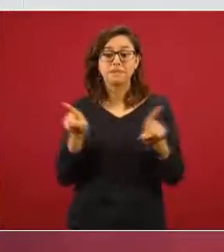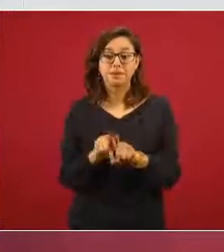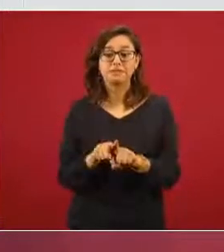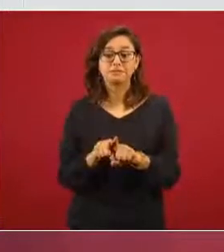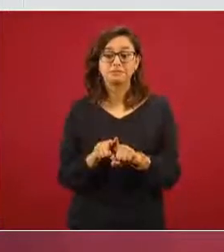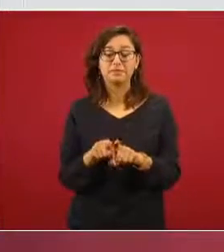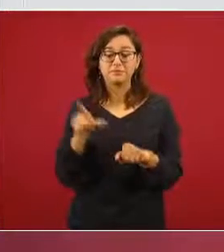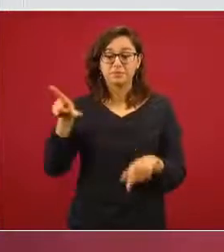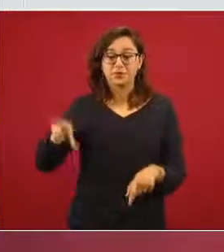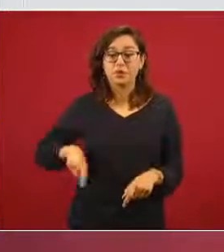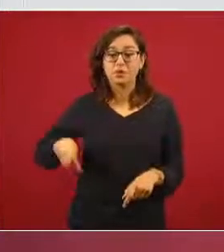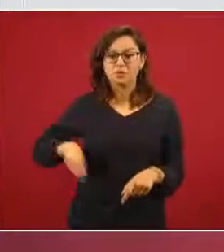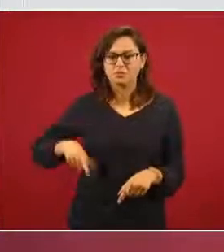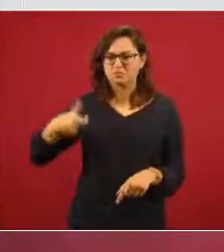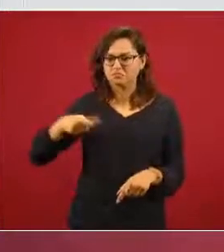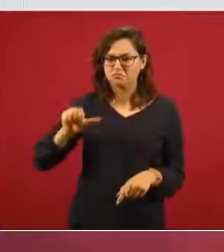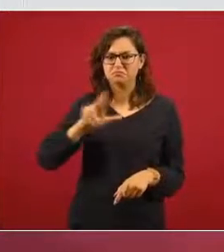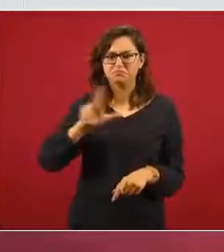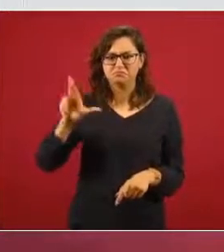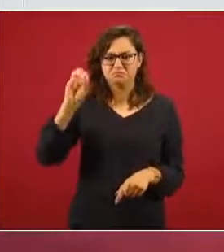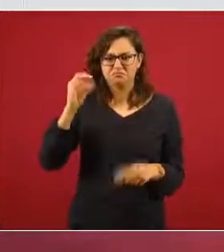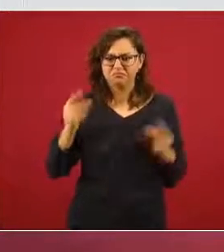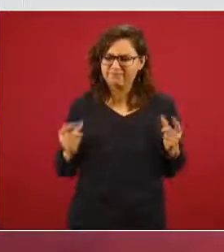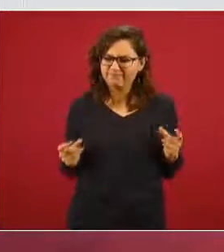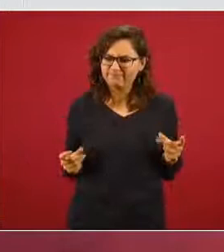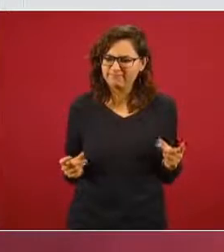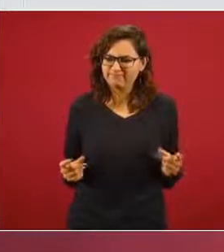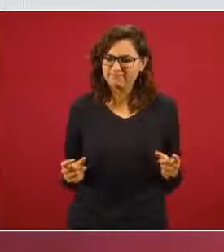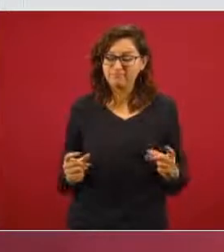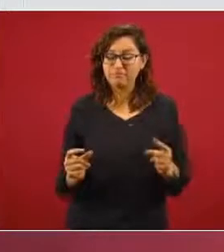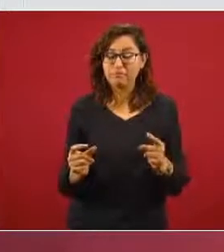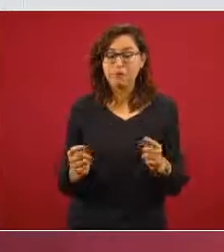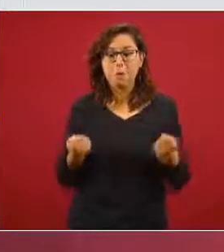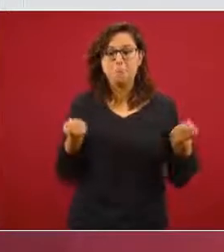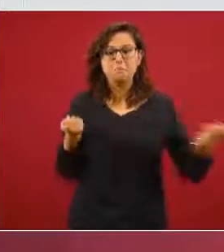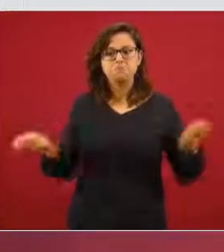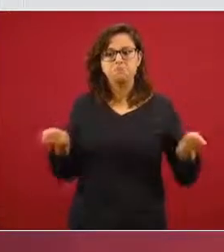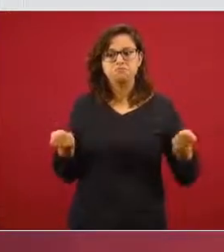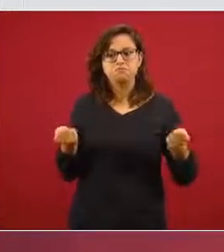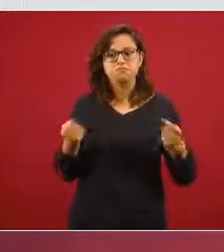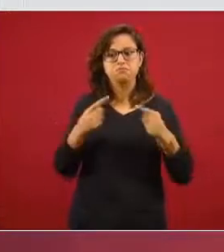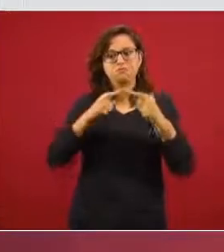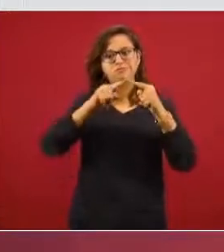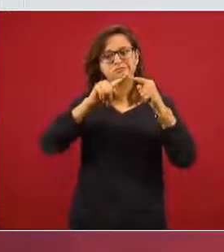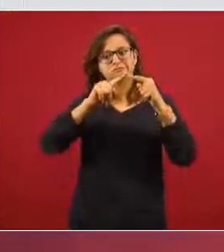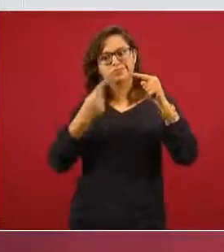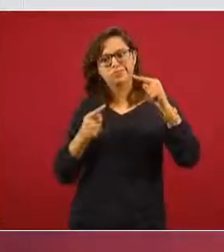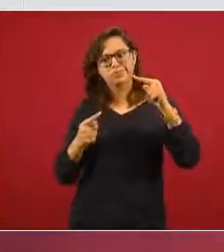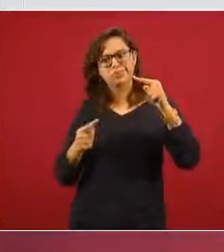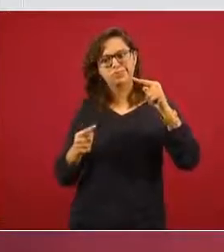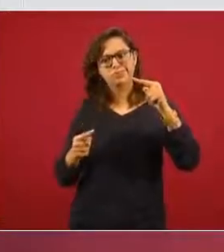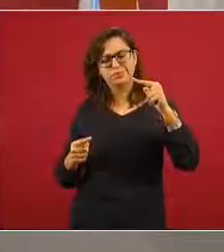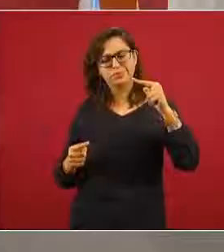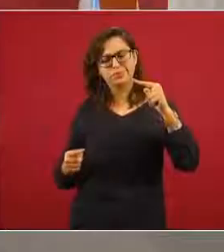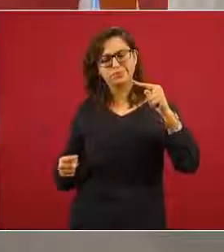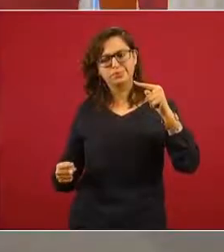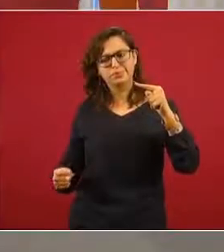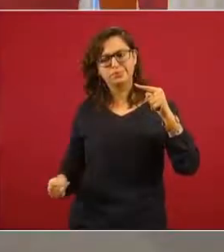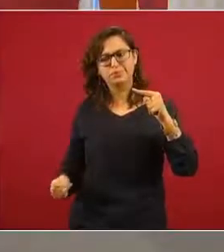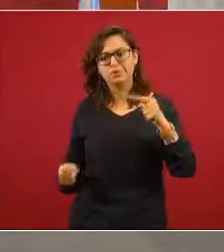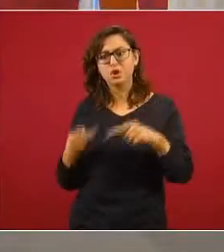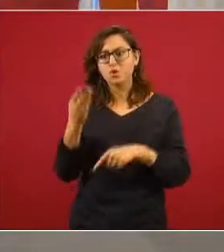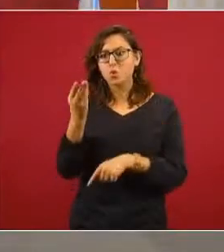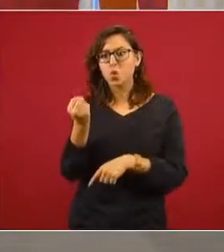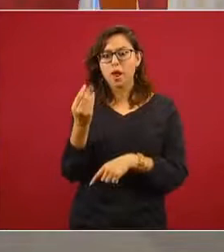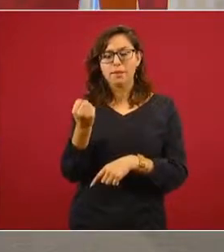parte del gobierno de Quintana Roo que después logró un cambio de trayectoria con un descenso sostenido por más de